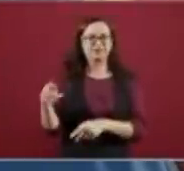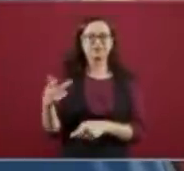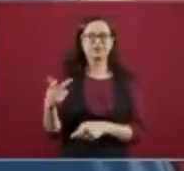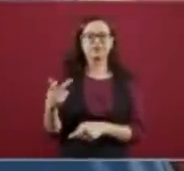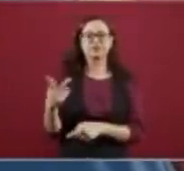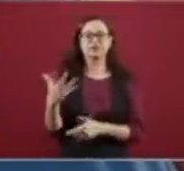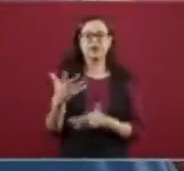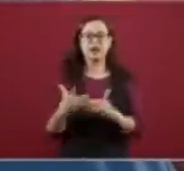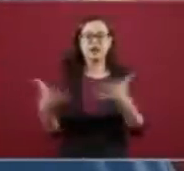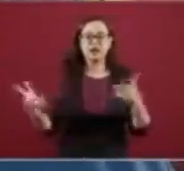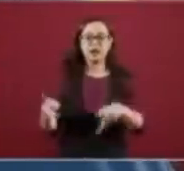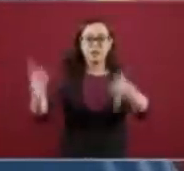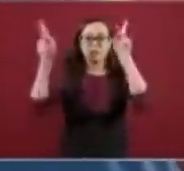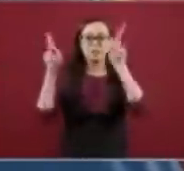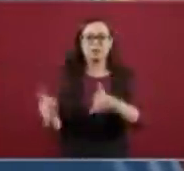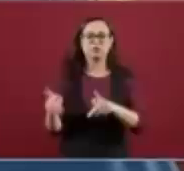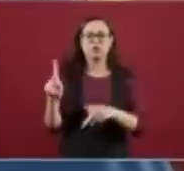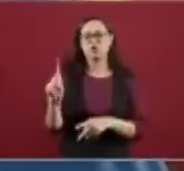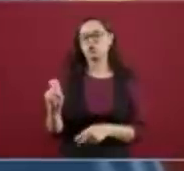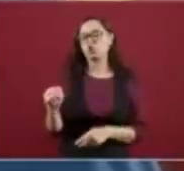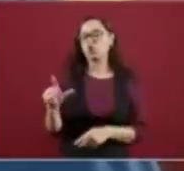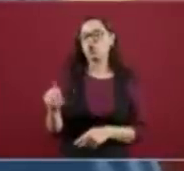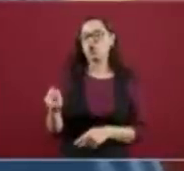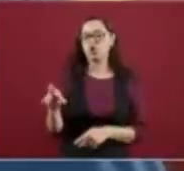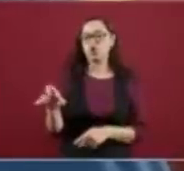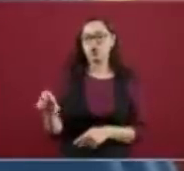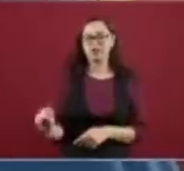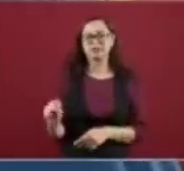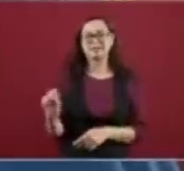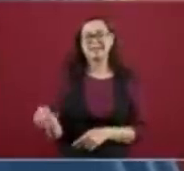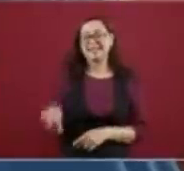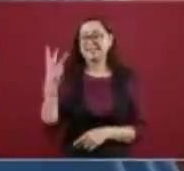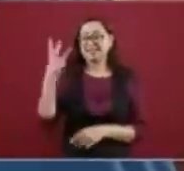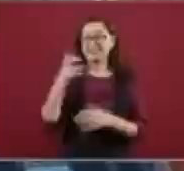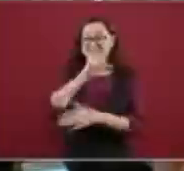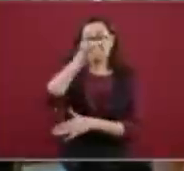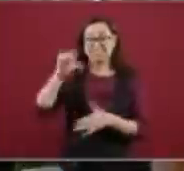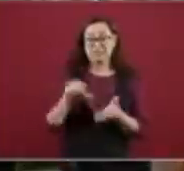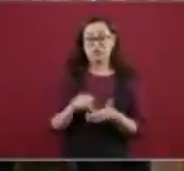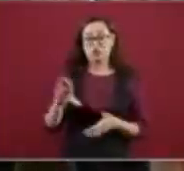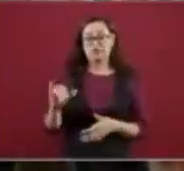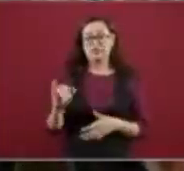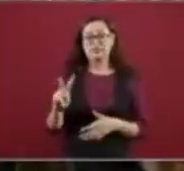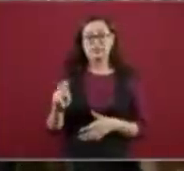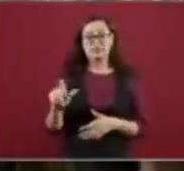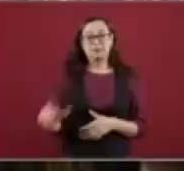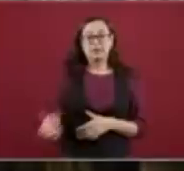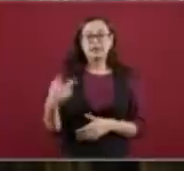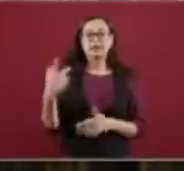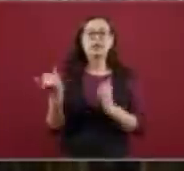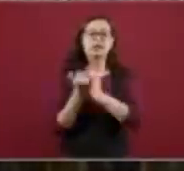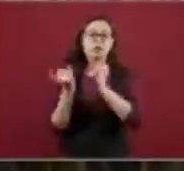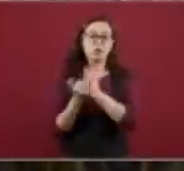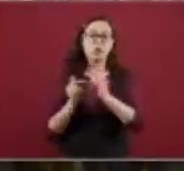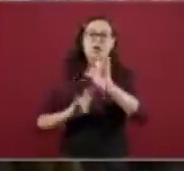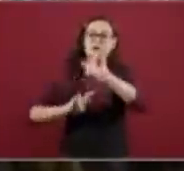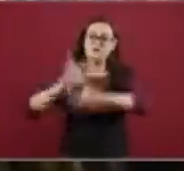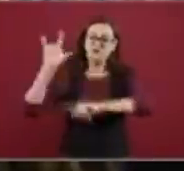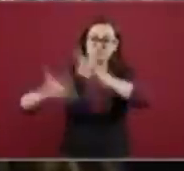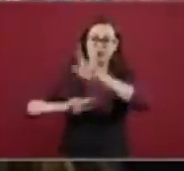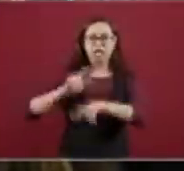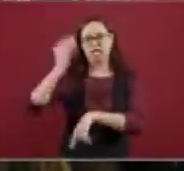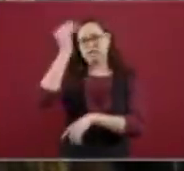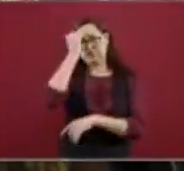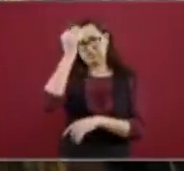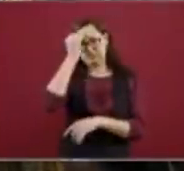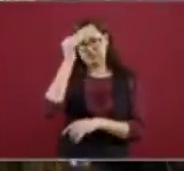Gran Panteón de Dolores, 3 centros hípicos, pero todas estas realidades, la Feria de Chapultepec, el